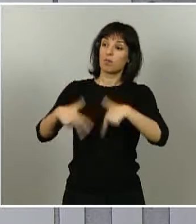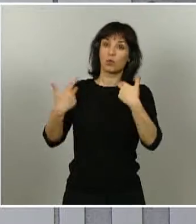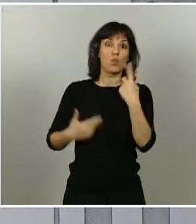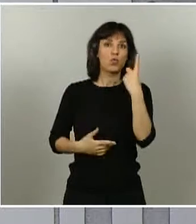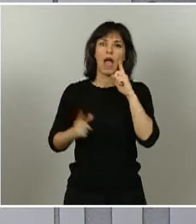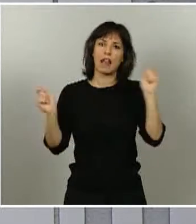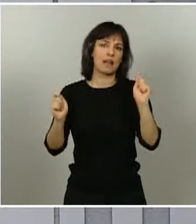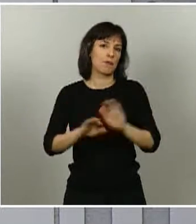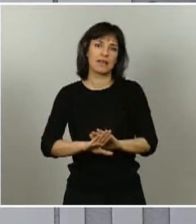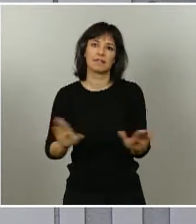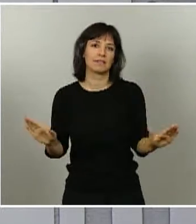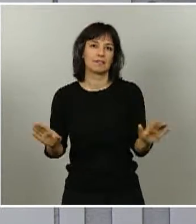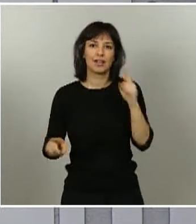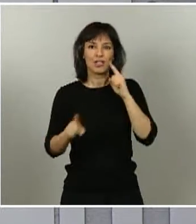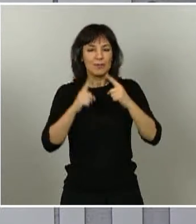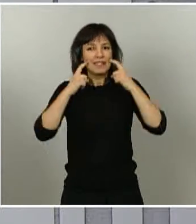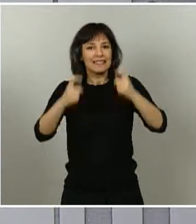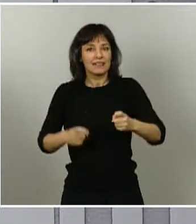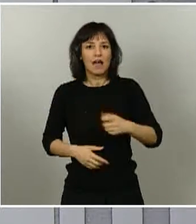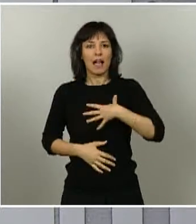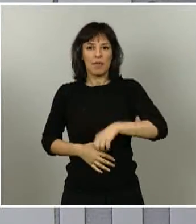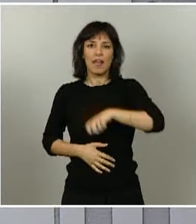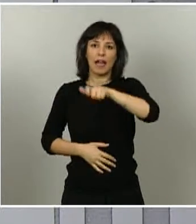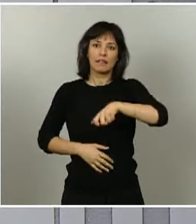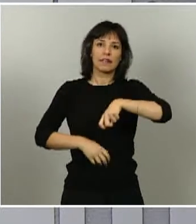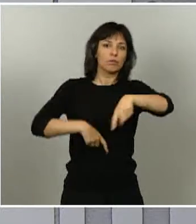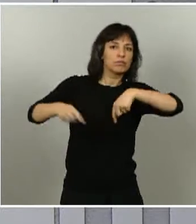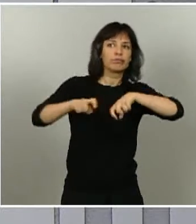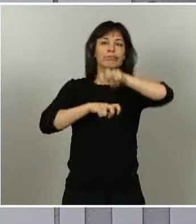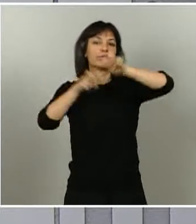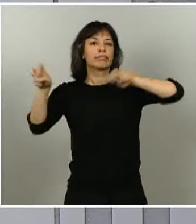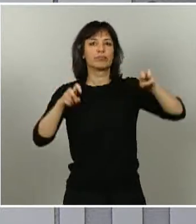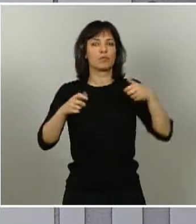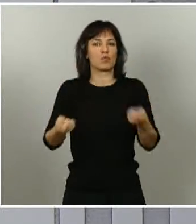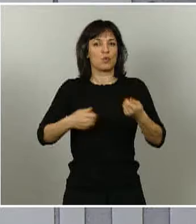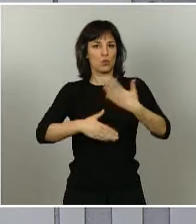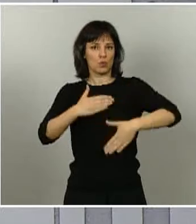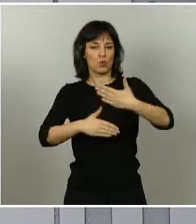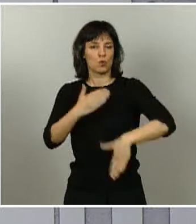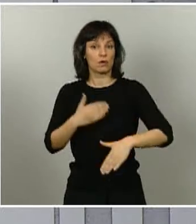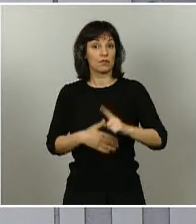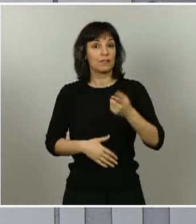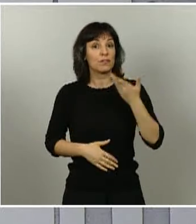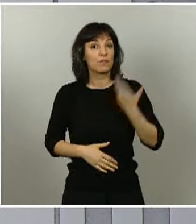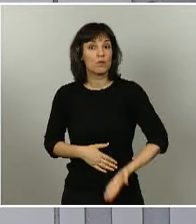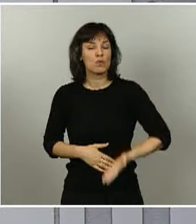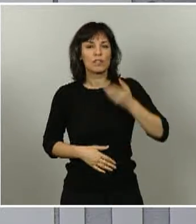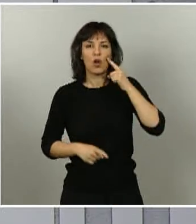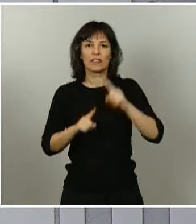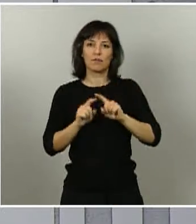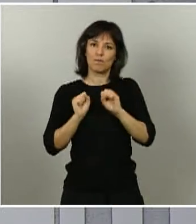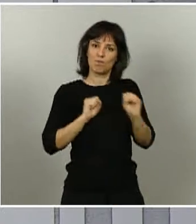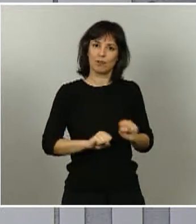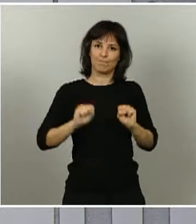restringir la capacidad de movimiento, que es una cuestión fundamental para poder protegernos contra este